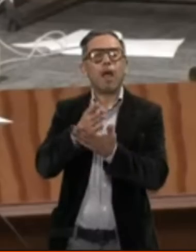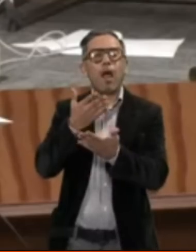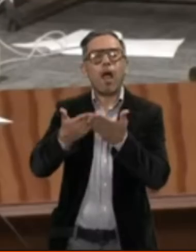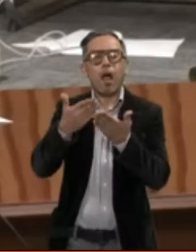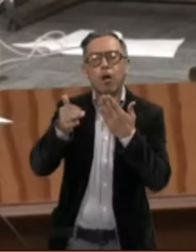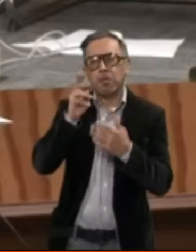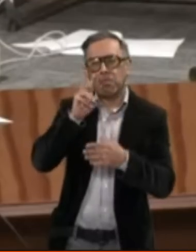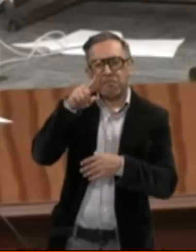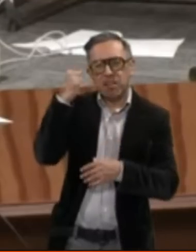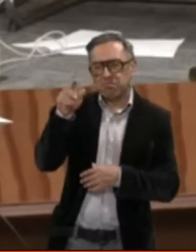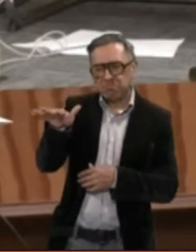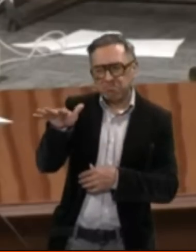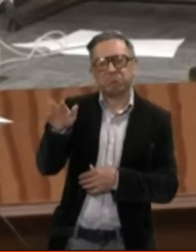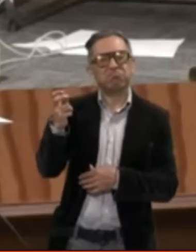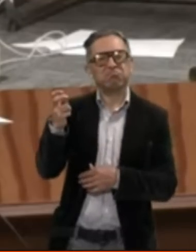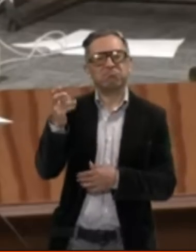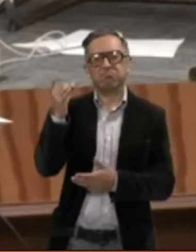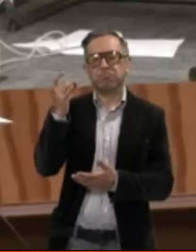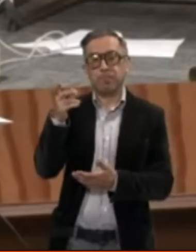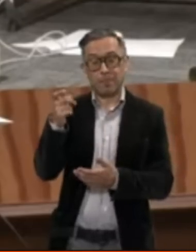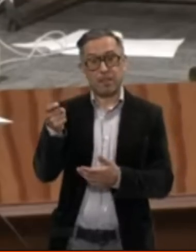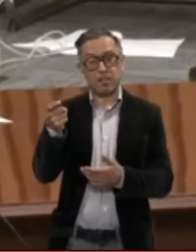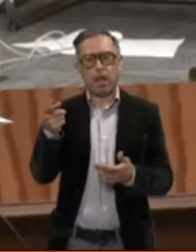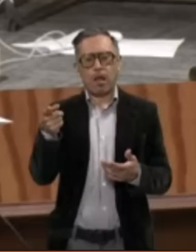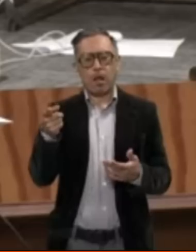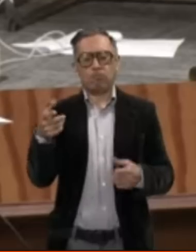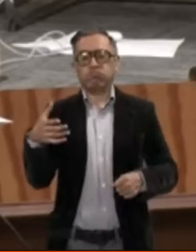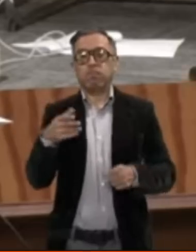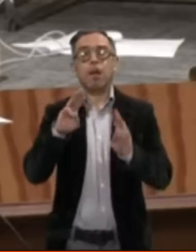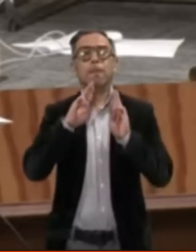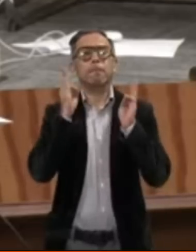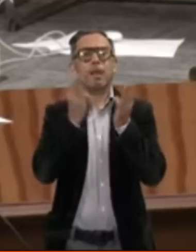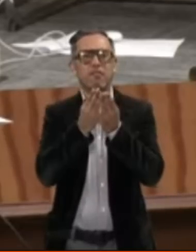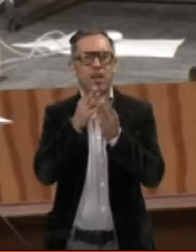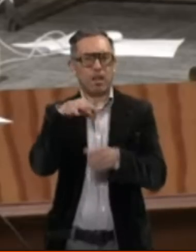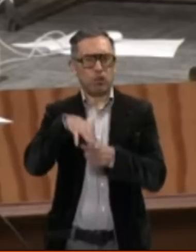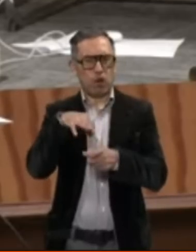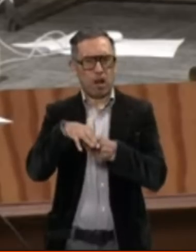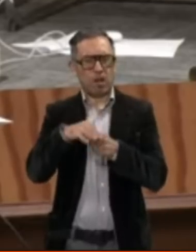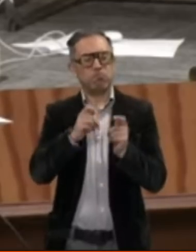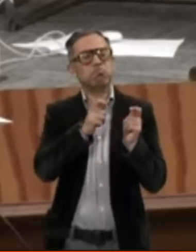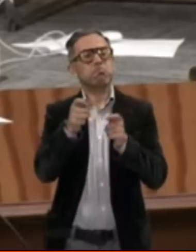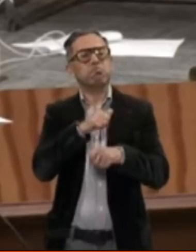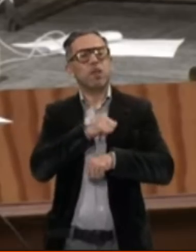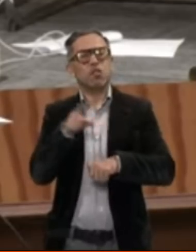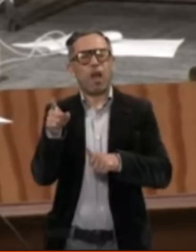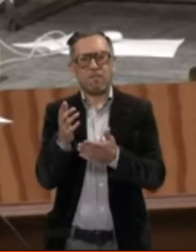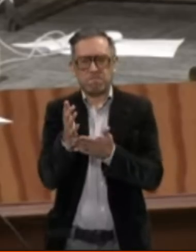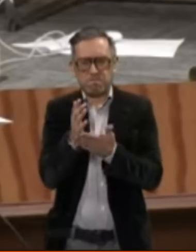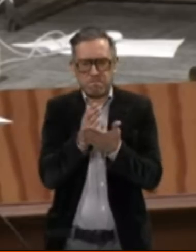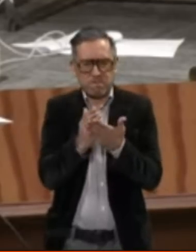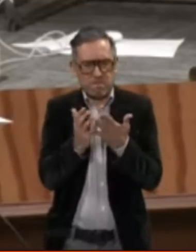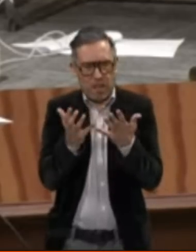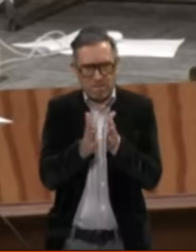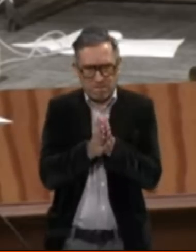que la ambición vulgar por cargos de la mafia electoral se puso